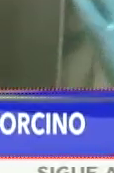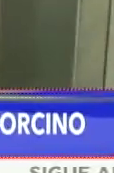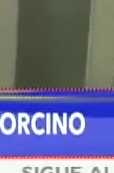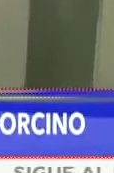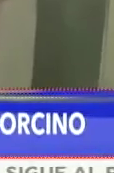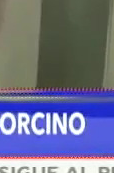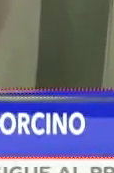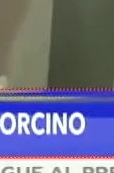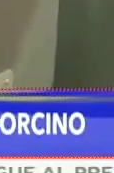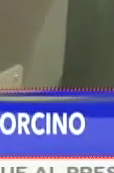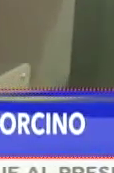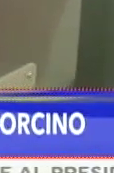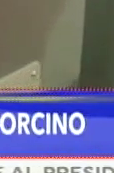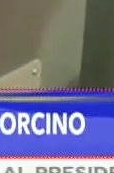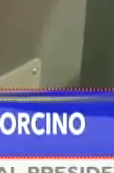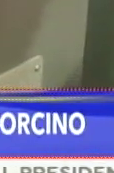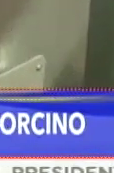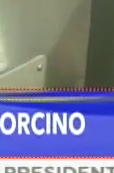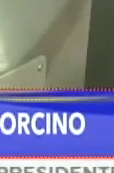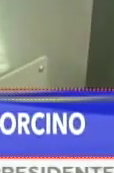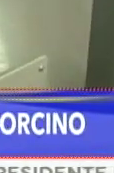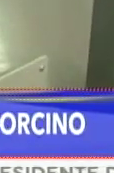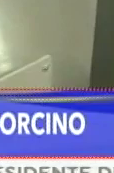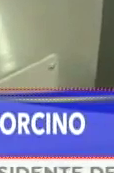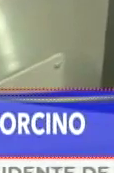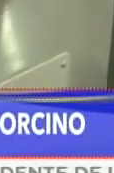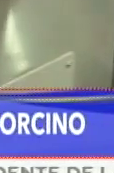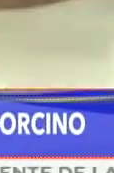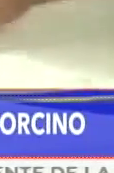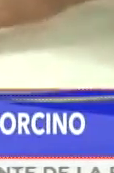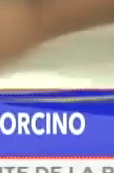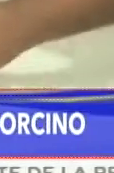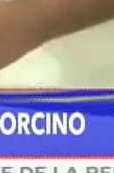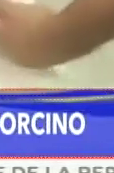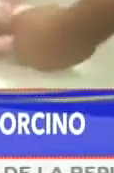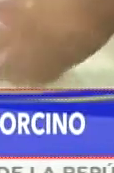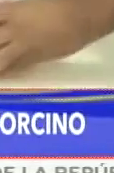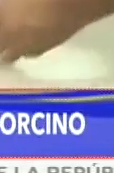vacío estas piezas que luego